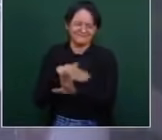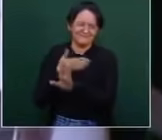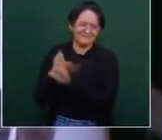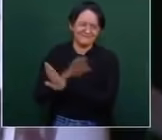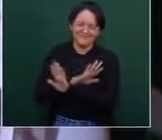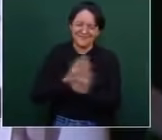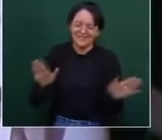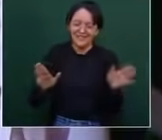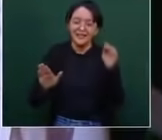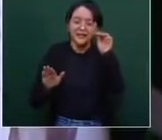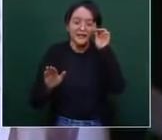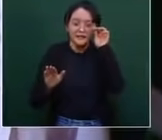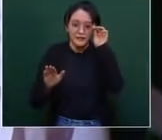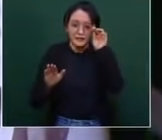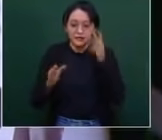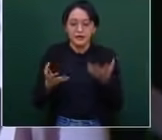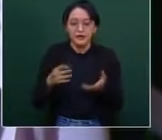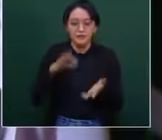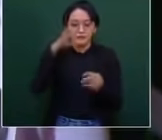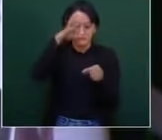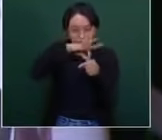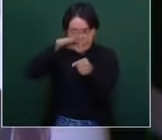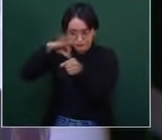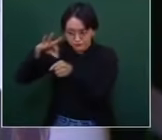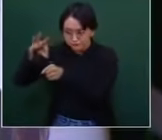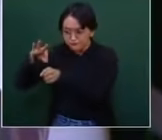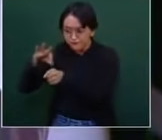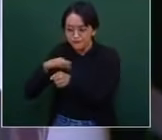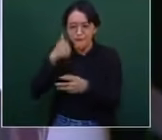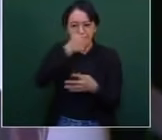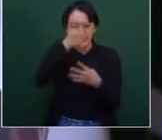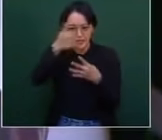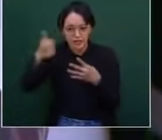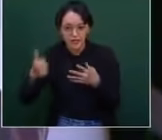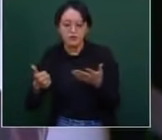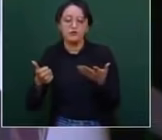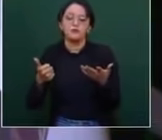la mayoría absoluta de los votos de las legislaturas